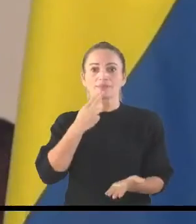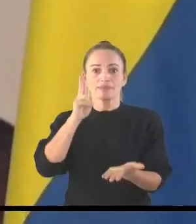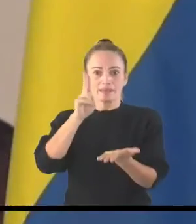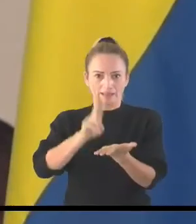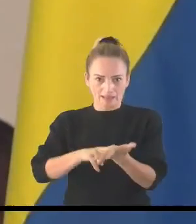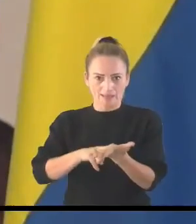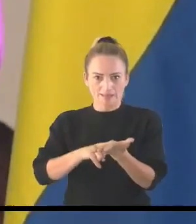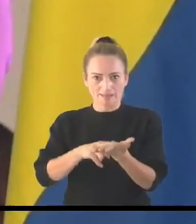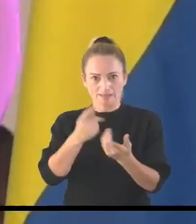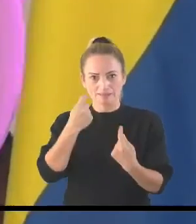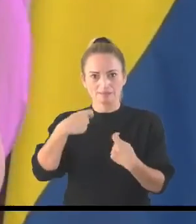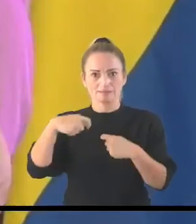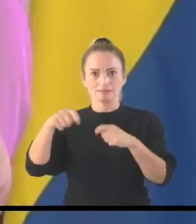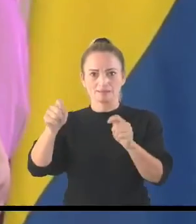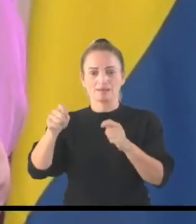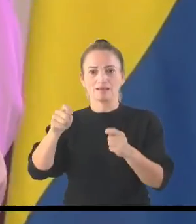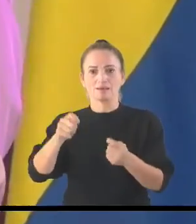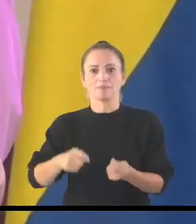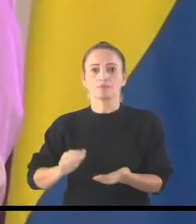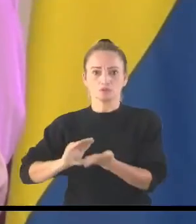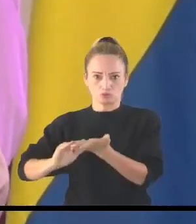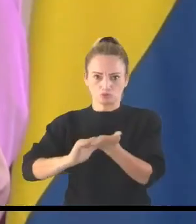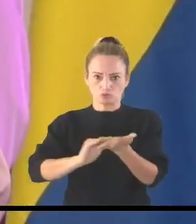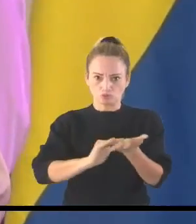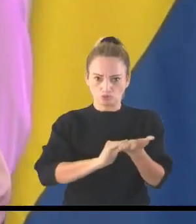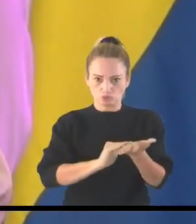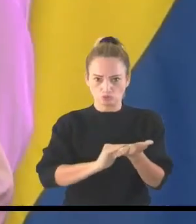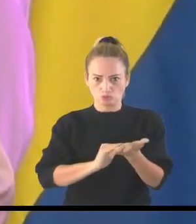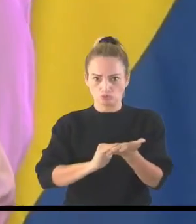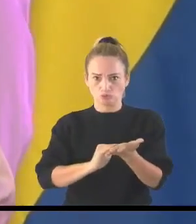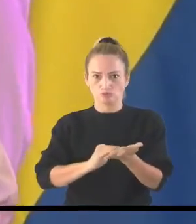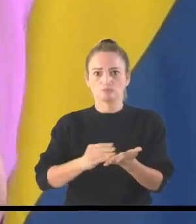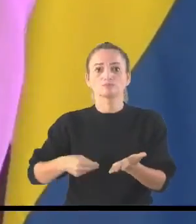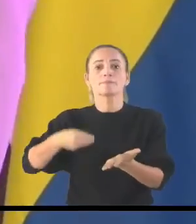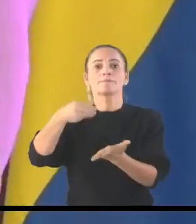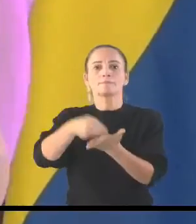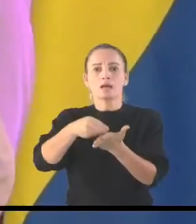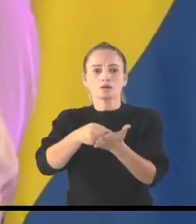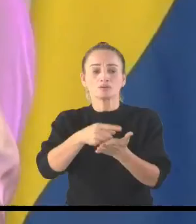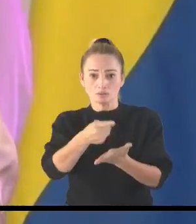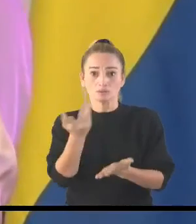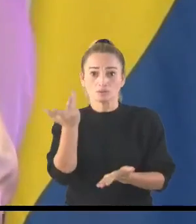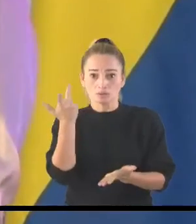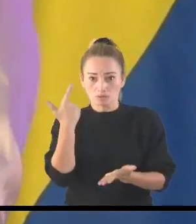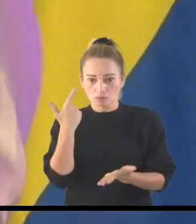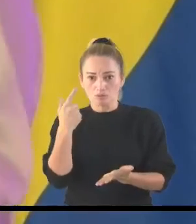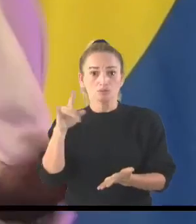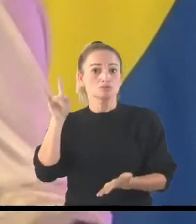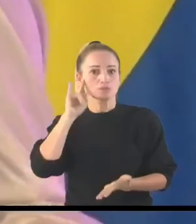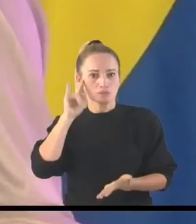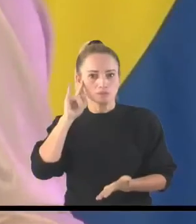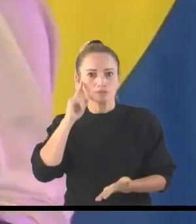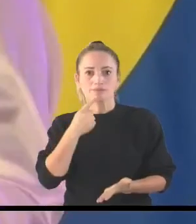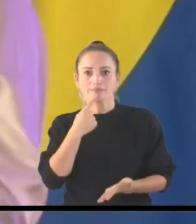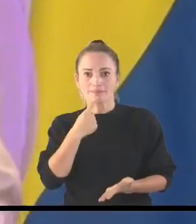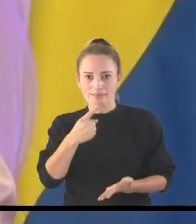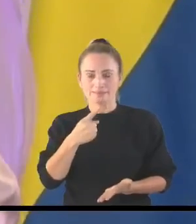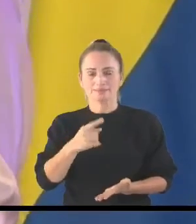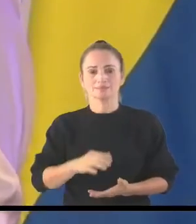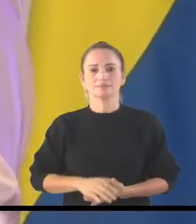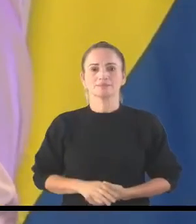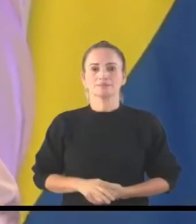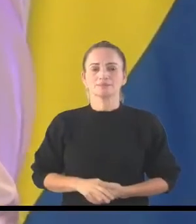cartas de indemnización y ustedes no escucharon, pero les decía a las